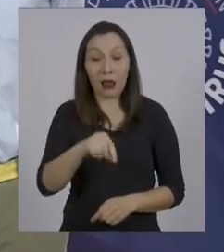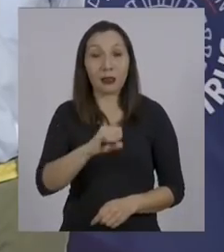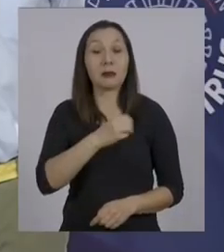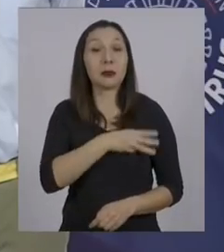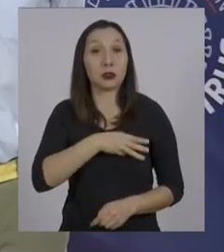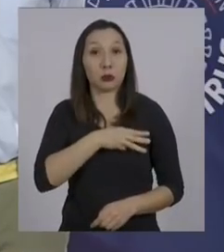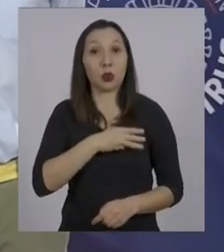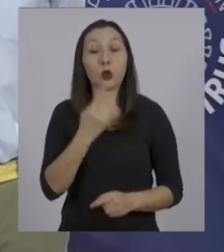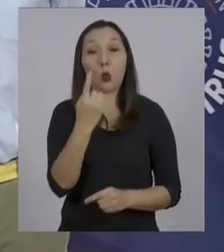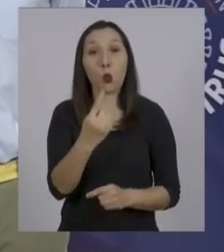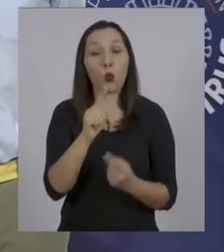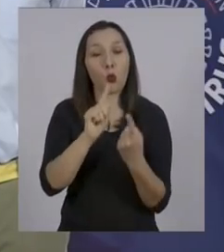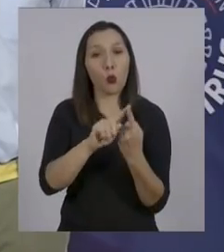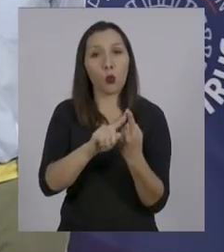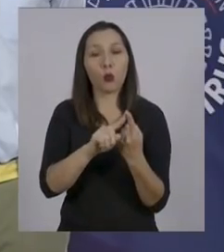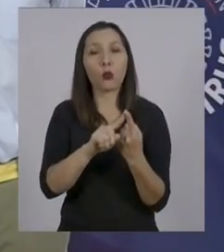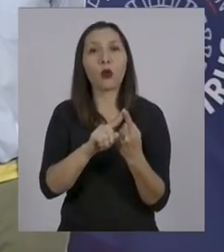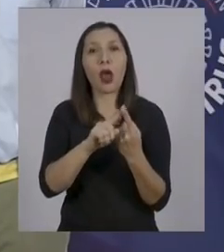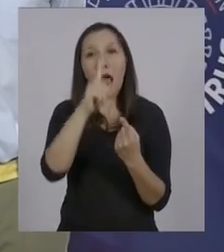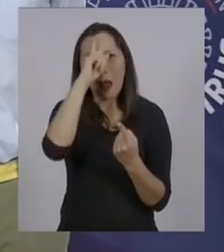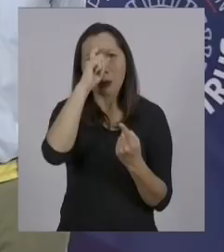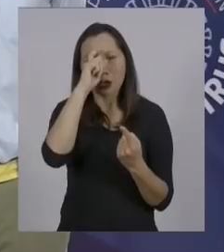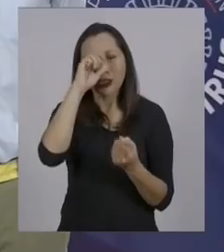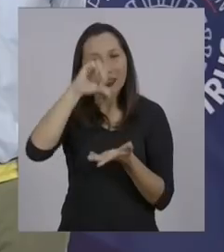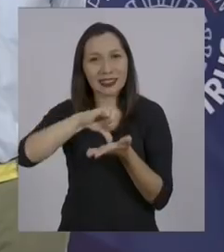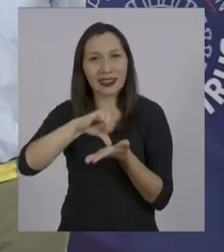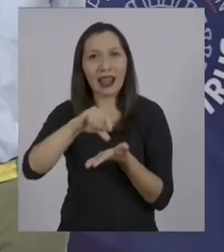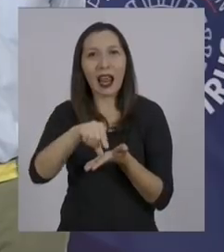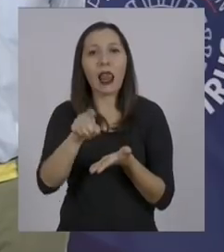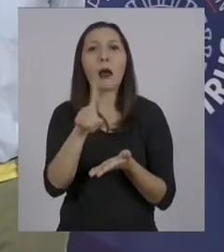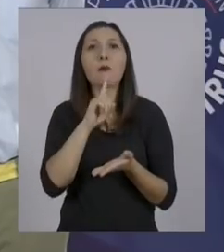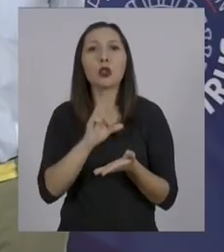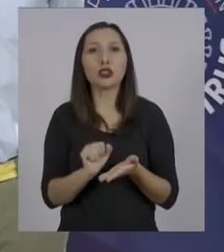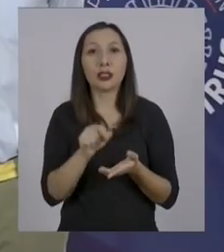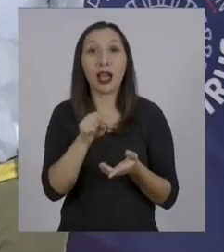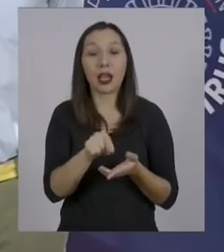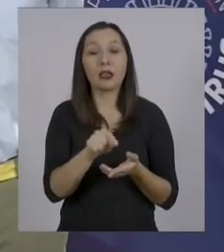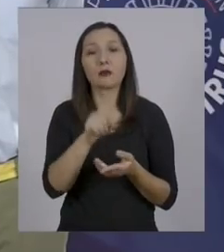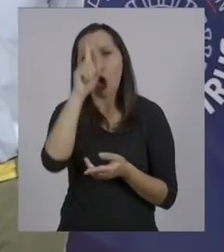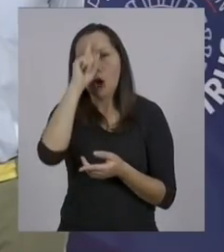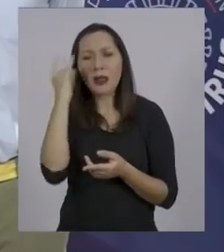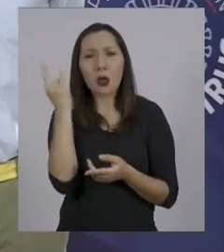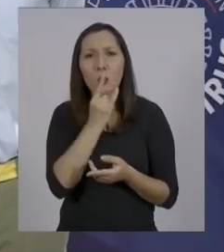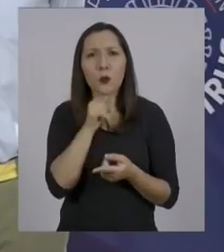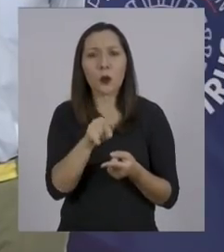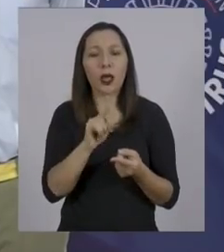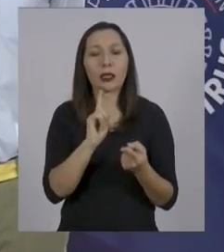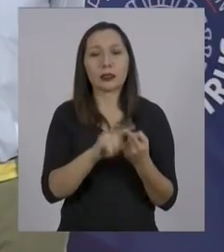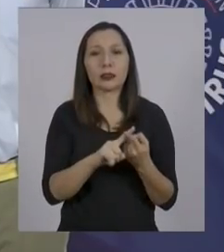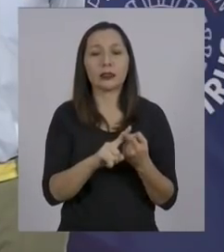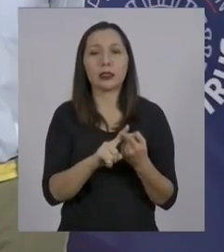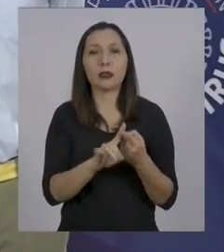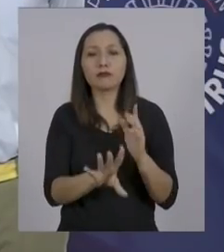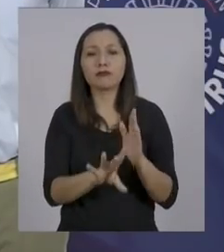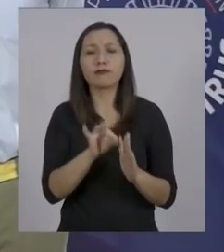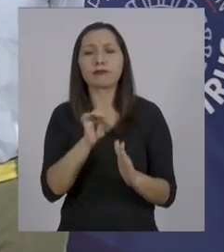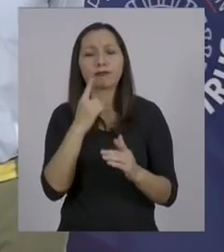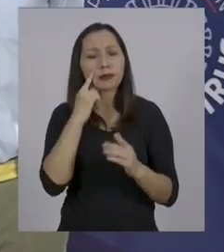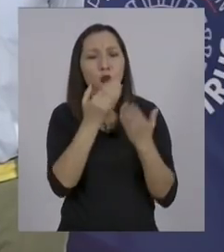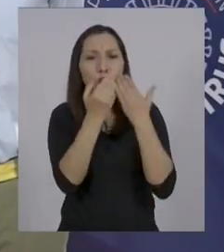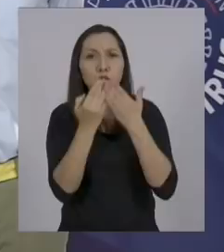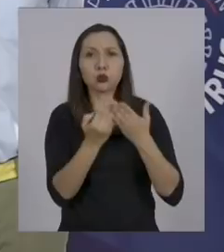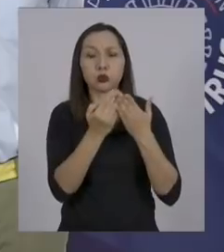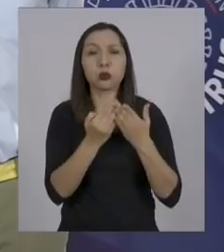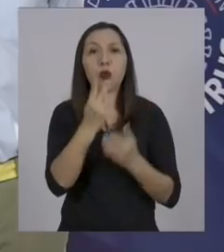metropolitana, incluido un caso en la Posta Central, hospital de urgencia, ha